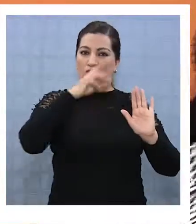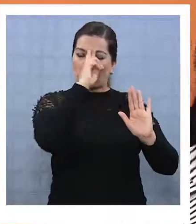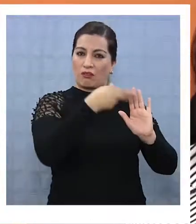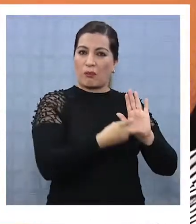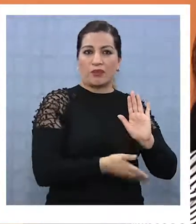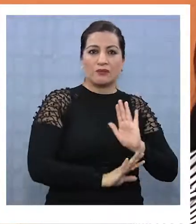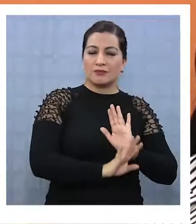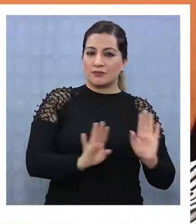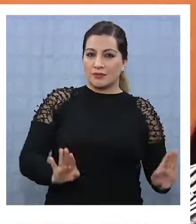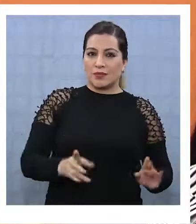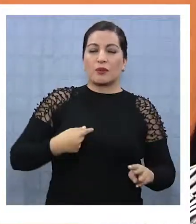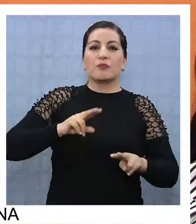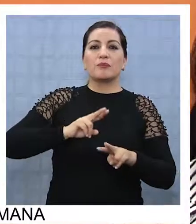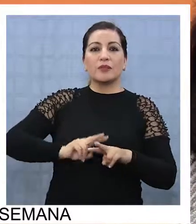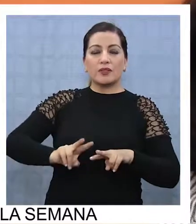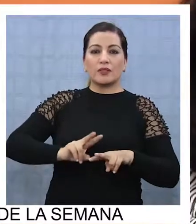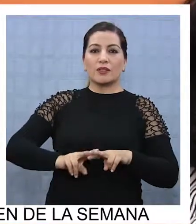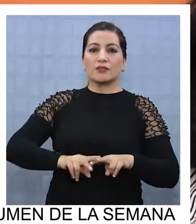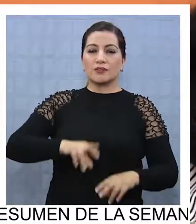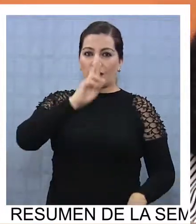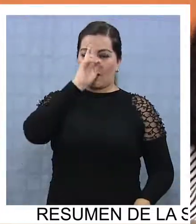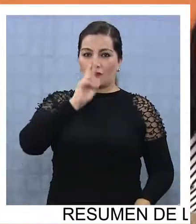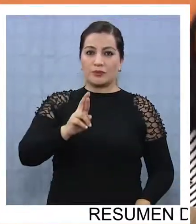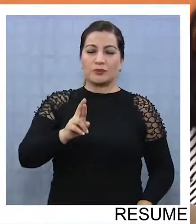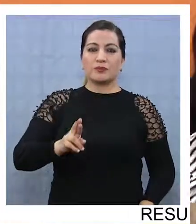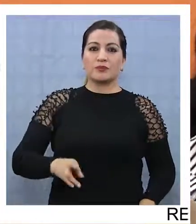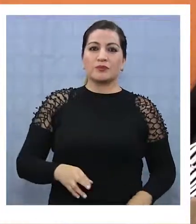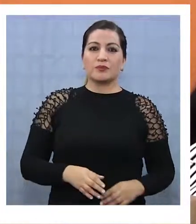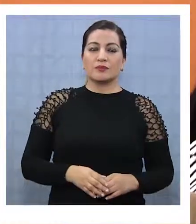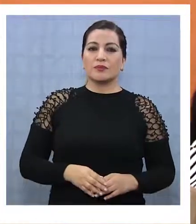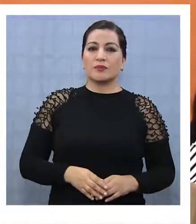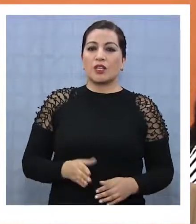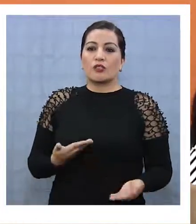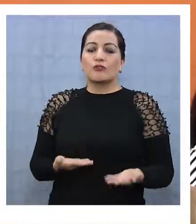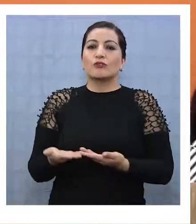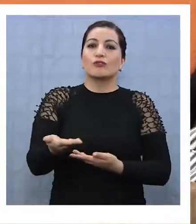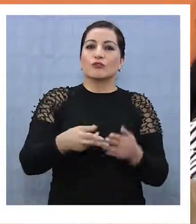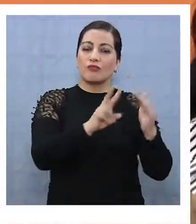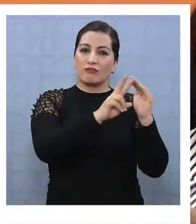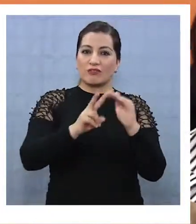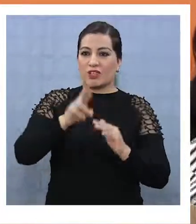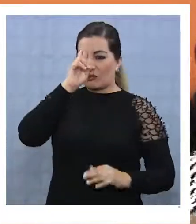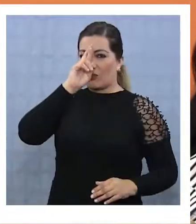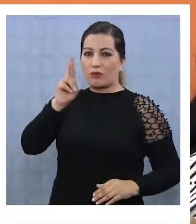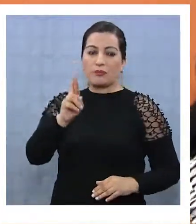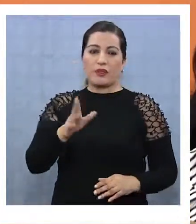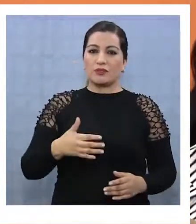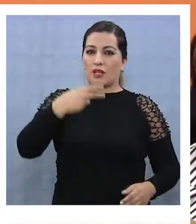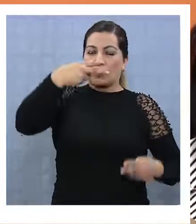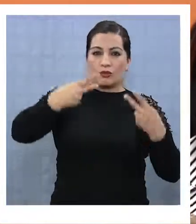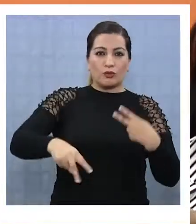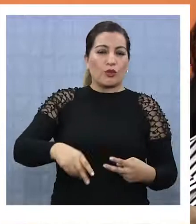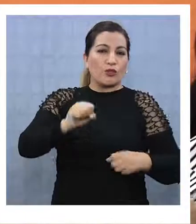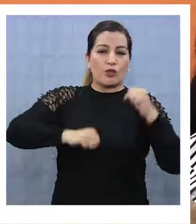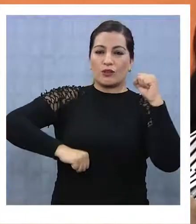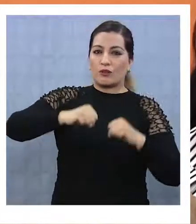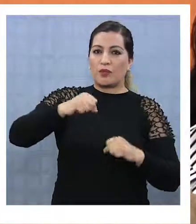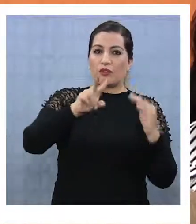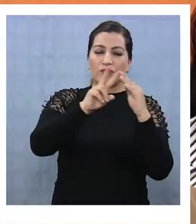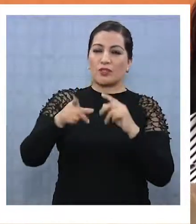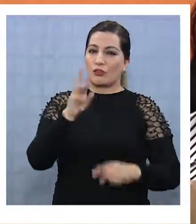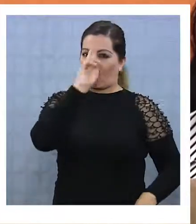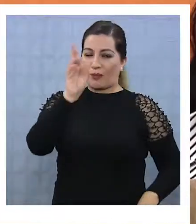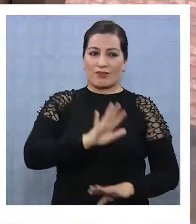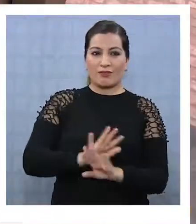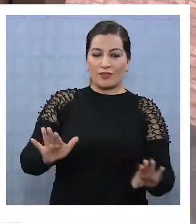normativa que es una normativa que está hecha para que respetarse entre nosotros, entre los habitantes y los empresarios, los habitantes,